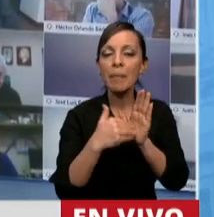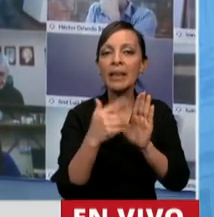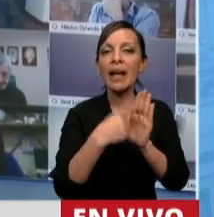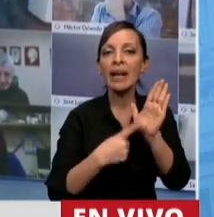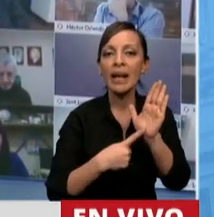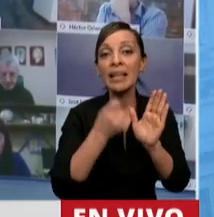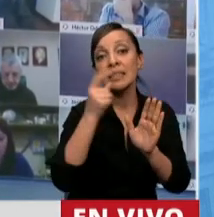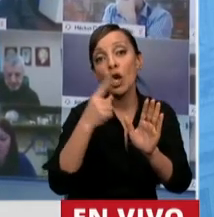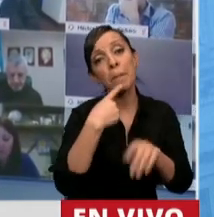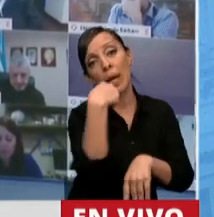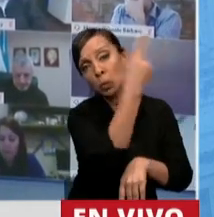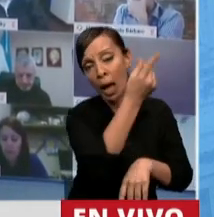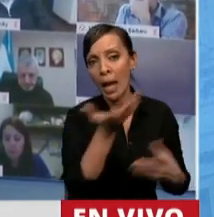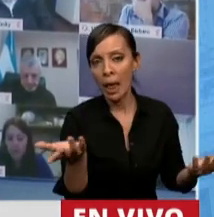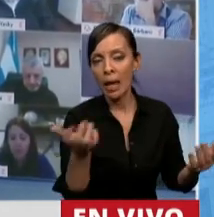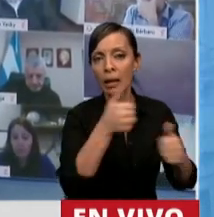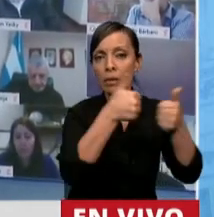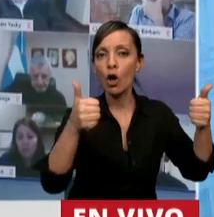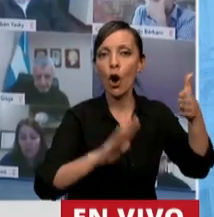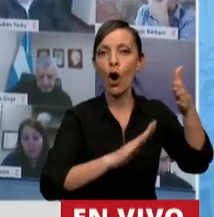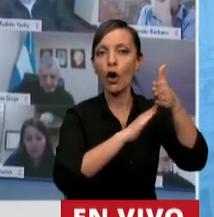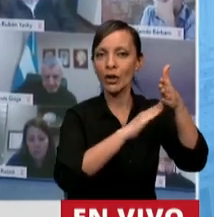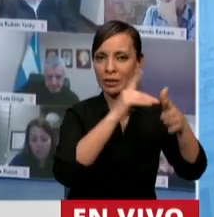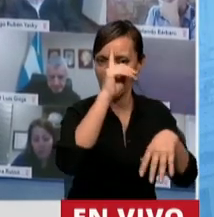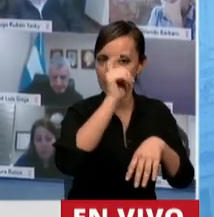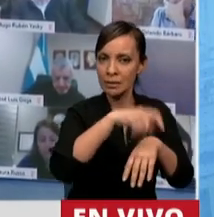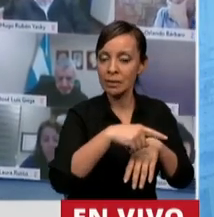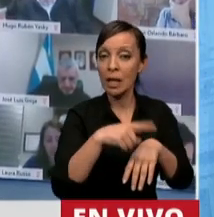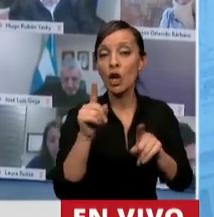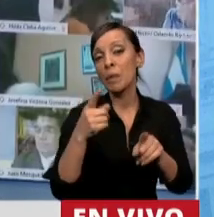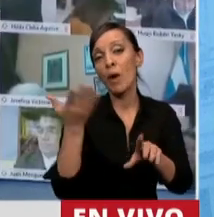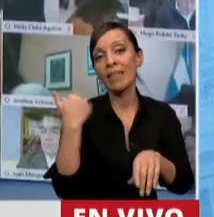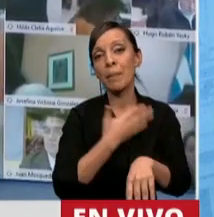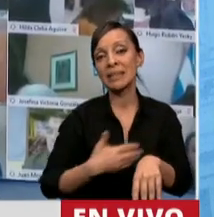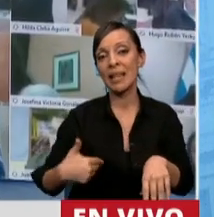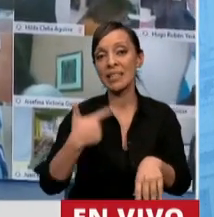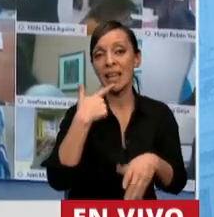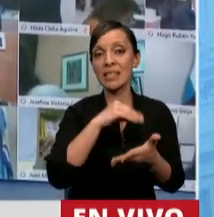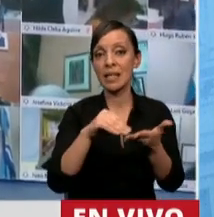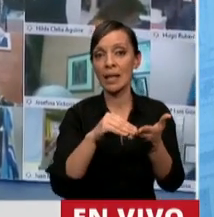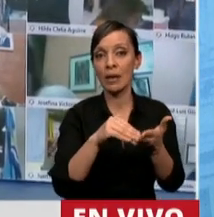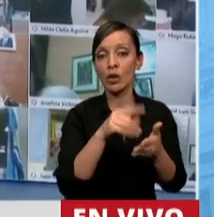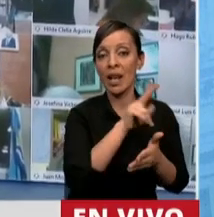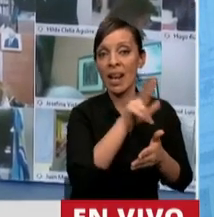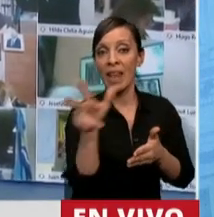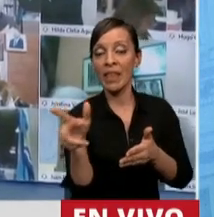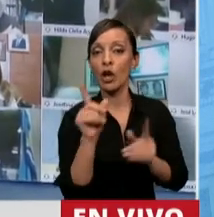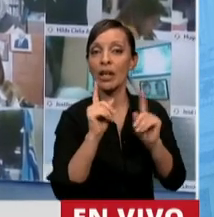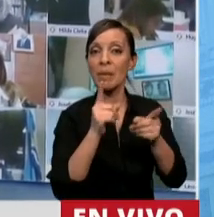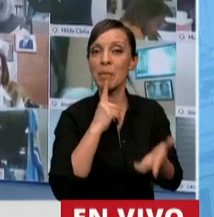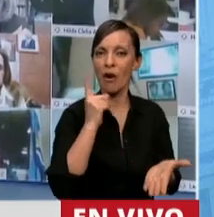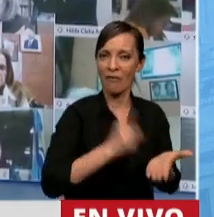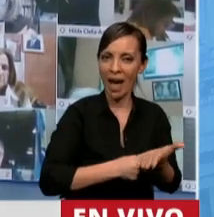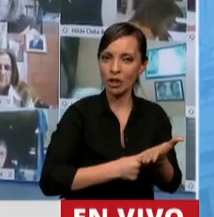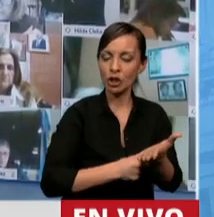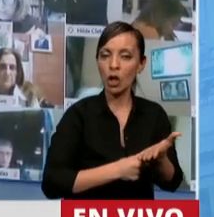pregúntenle a la Corte Suprema, como fue la Presidenta del Senado, y le dijo en el obitredictum de ese fallo, más allá de